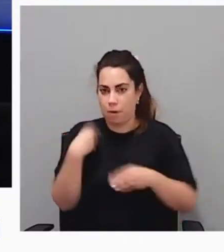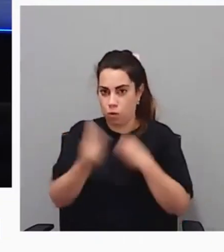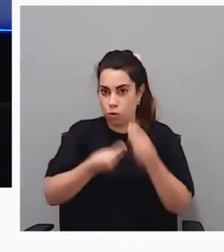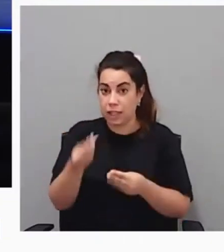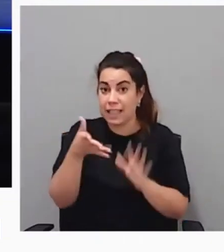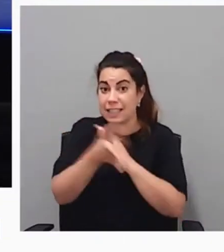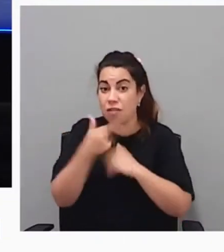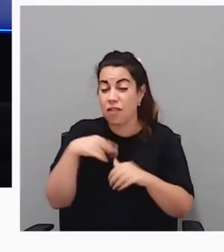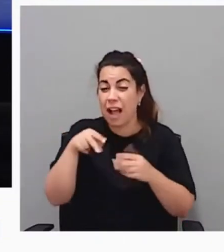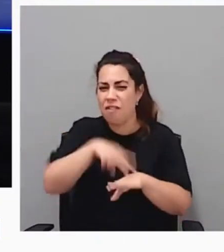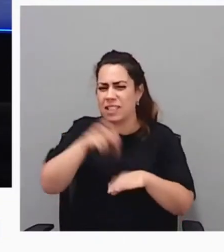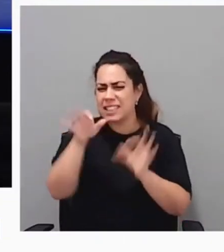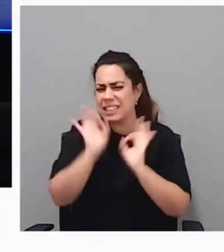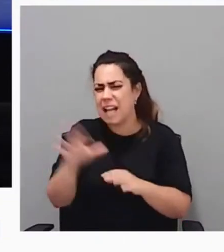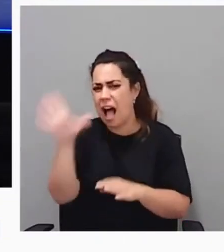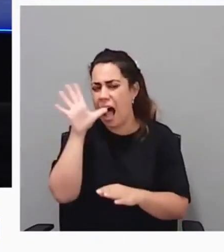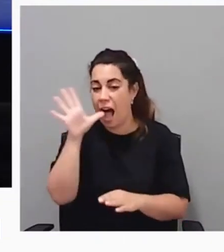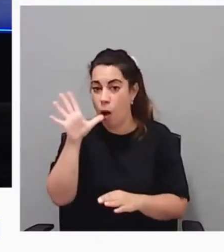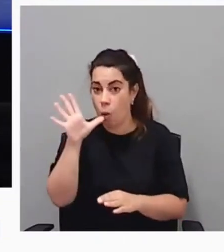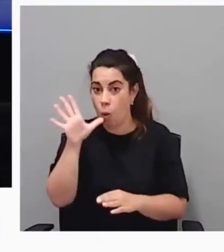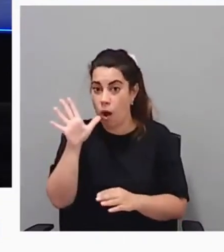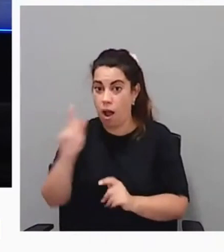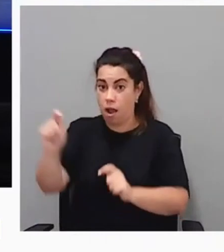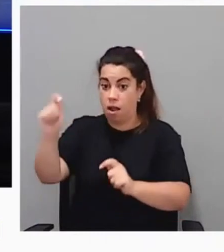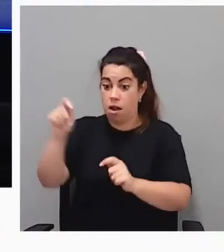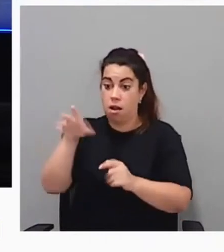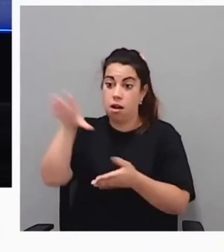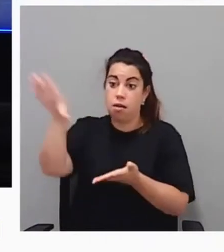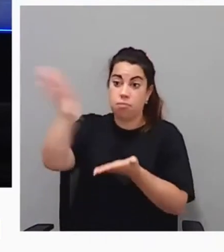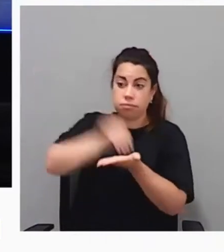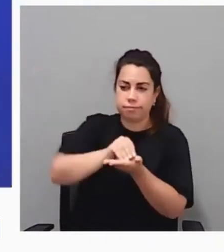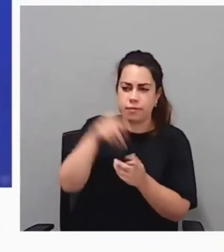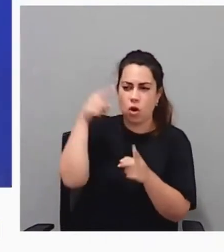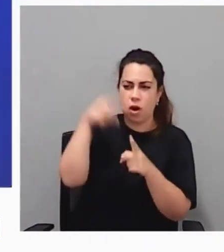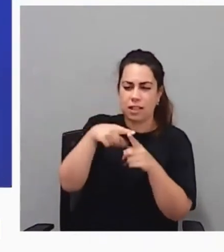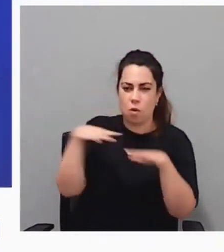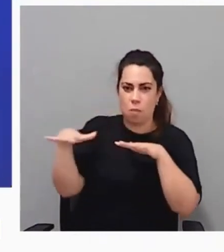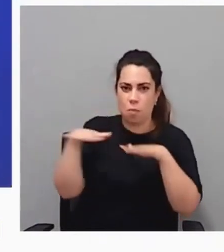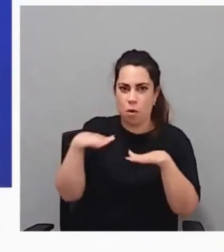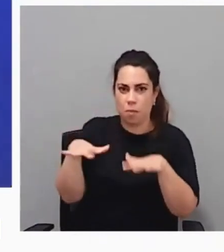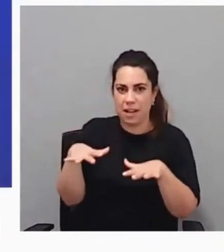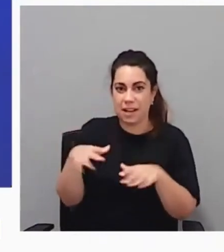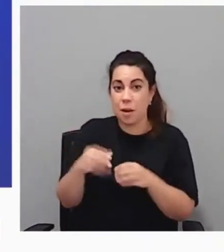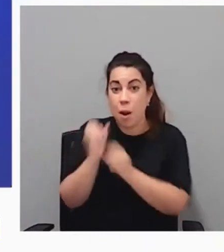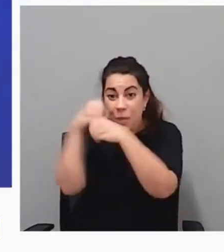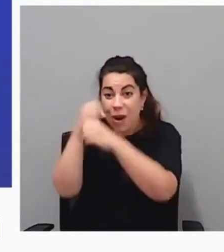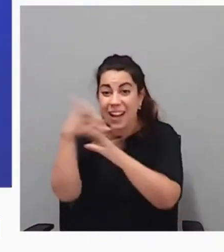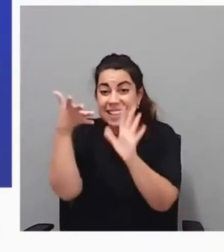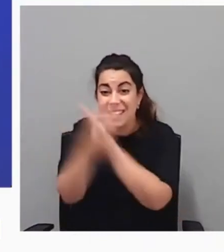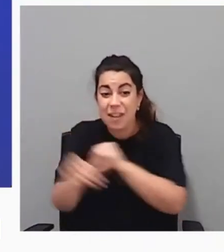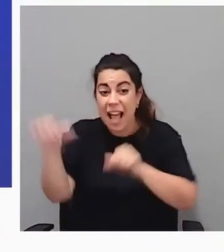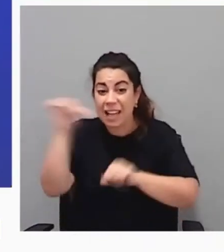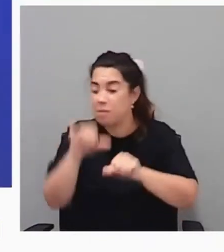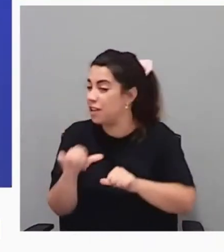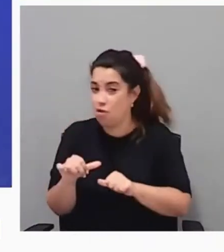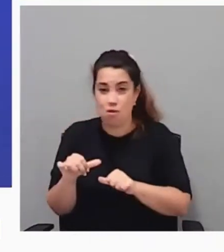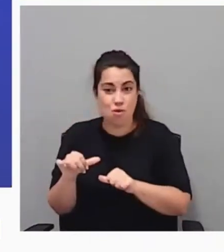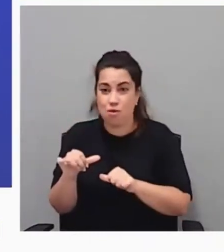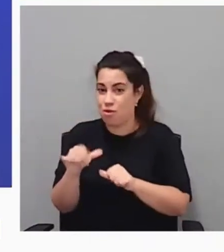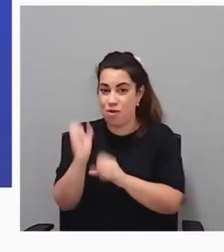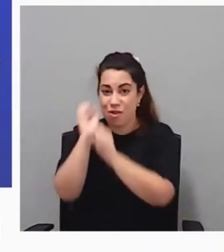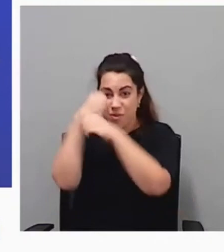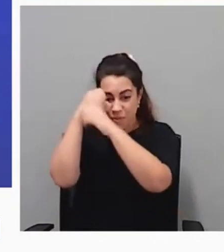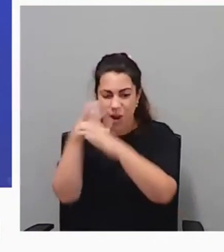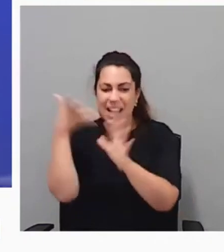para moverse en una dirección. La biología no es química, la biología es física mezclada con